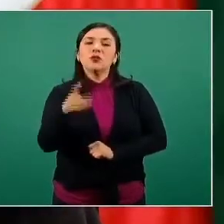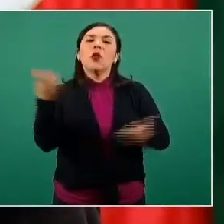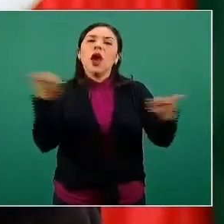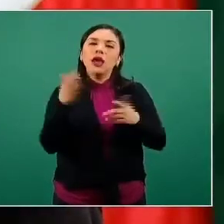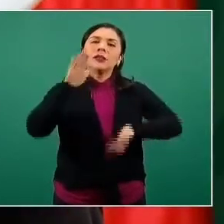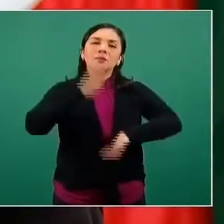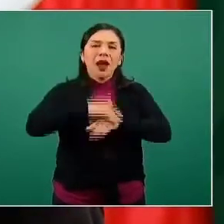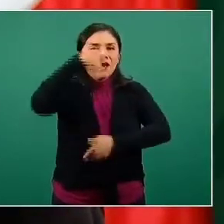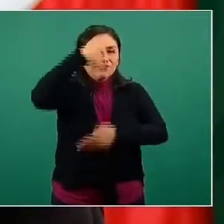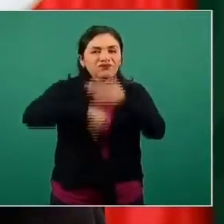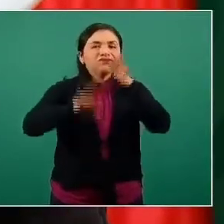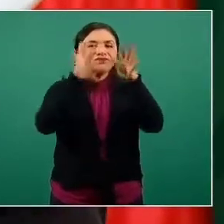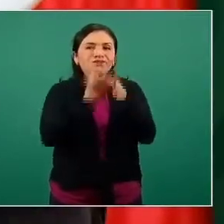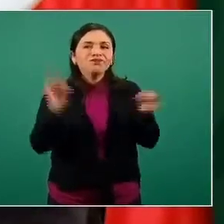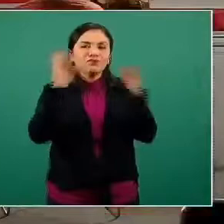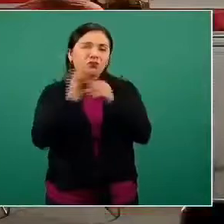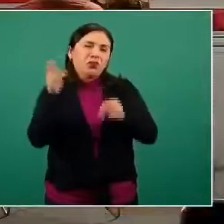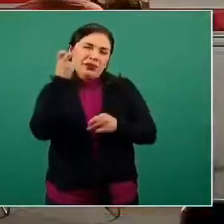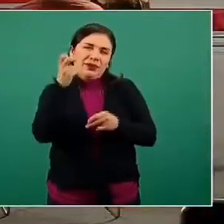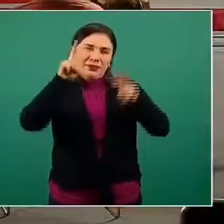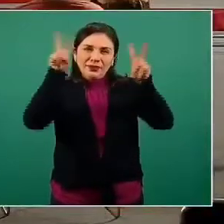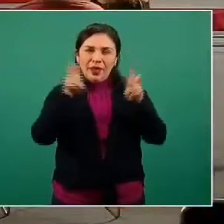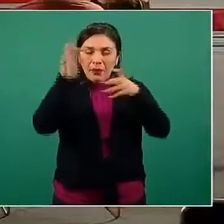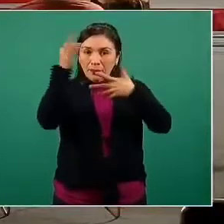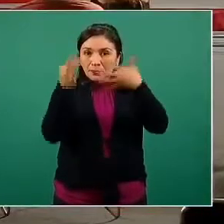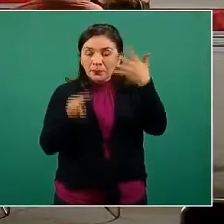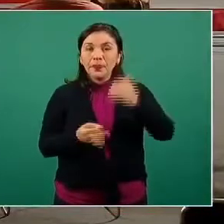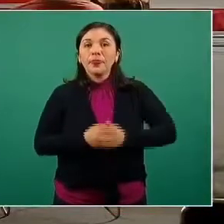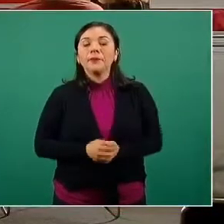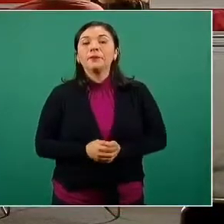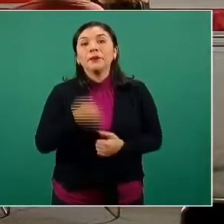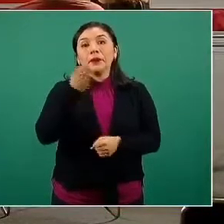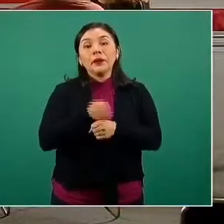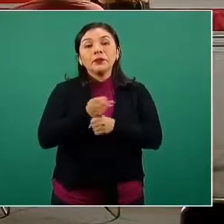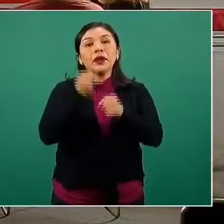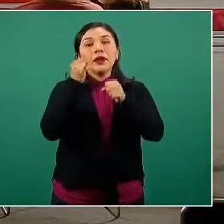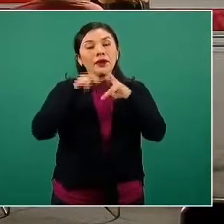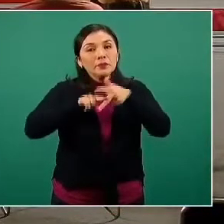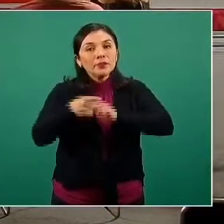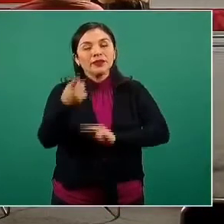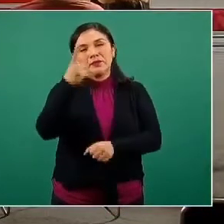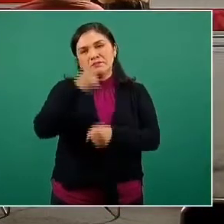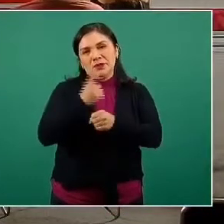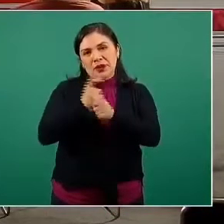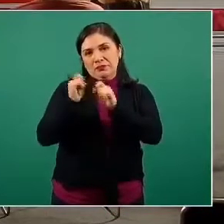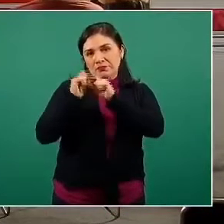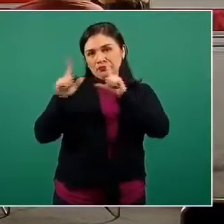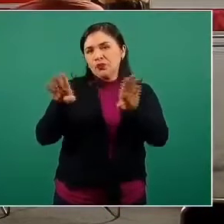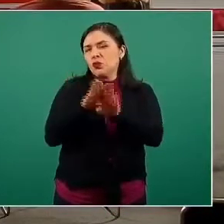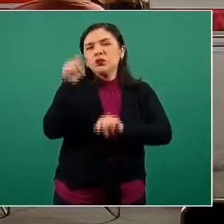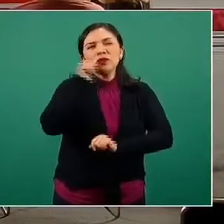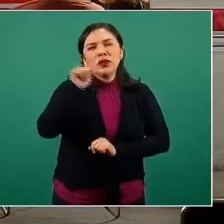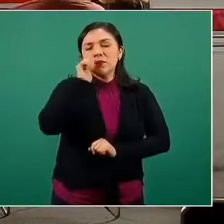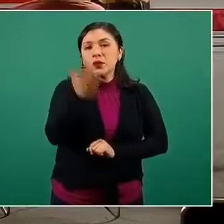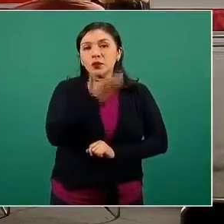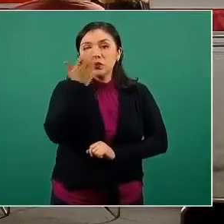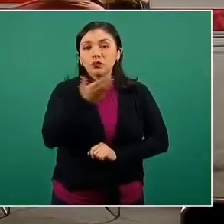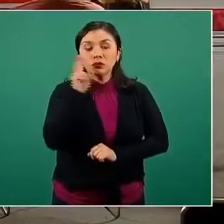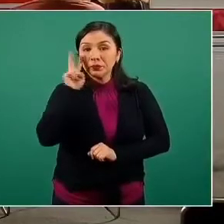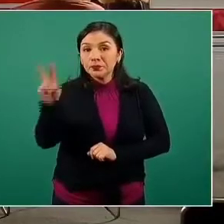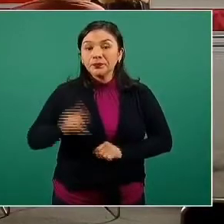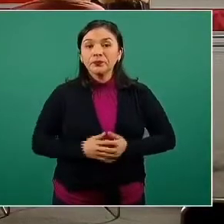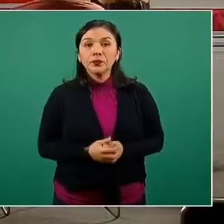abordará estos puntos. Entonces, bueno, vamos a iniciar con la primera parte como de costumbre. Vamos